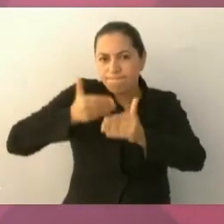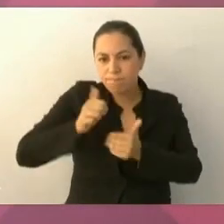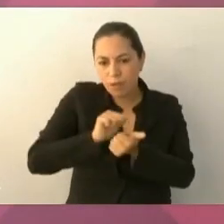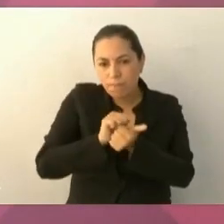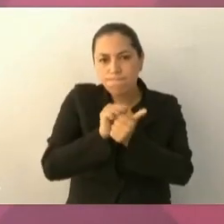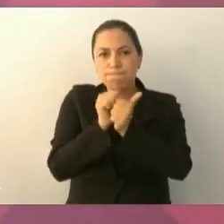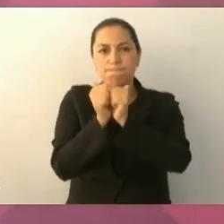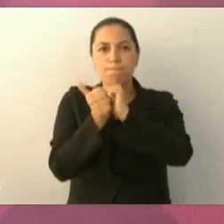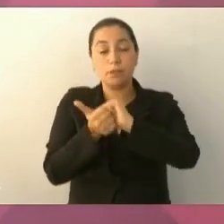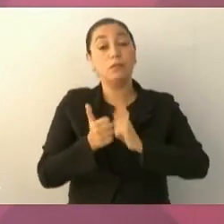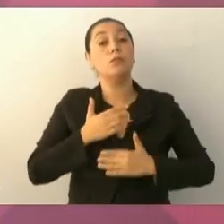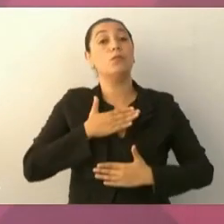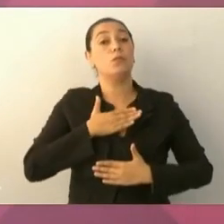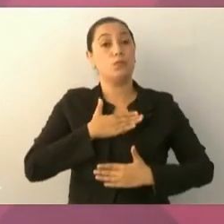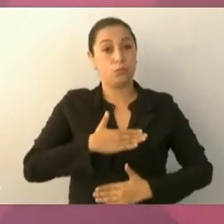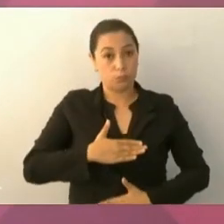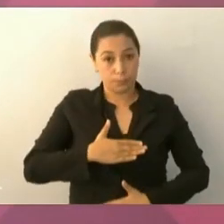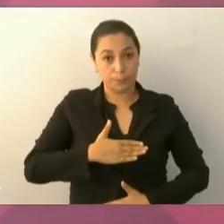con justicia,